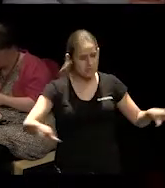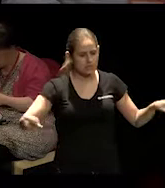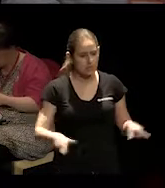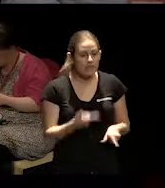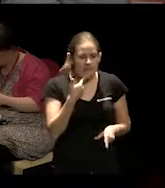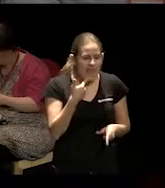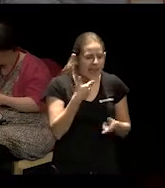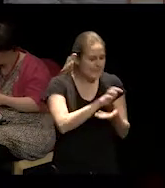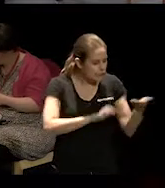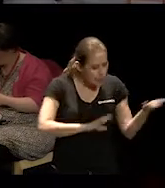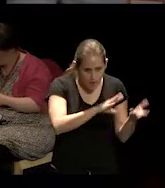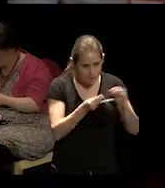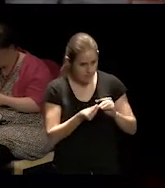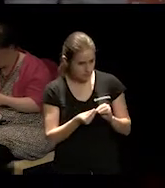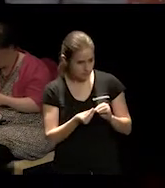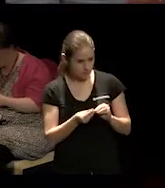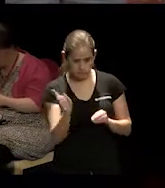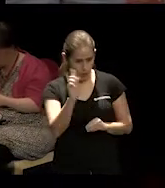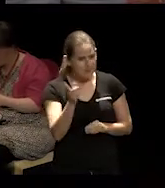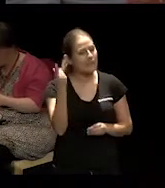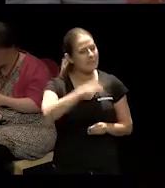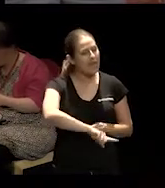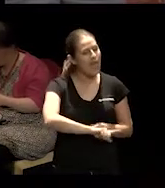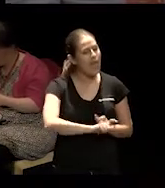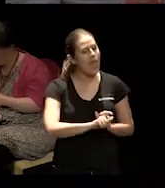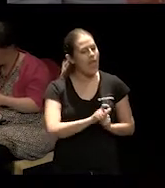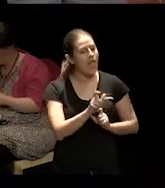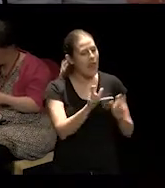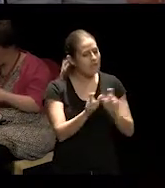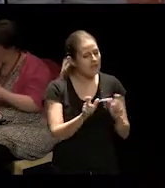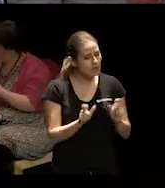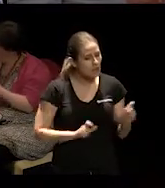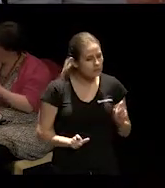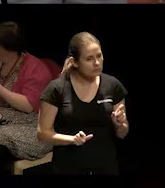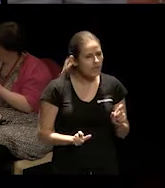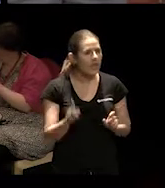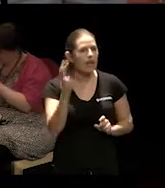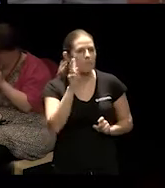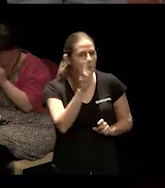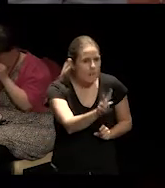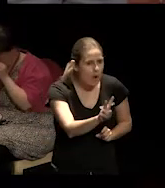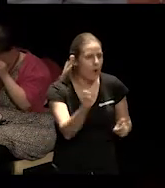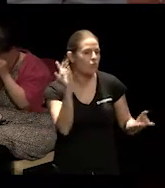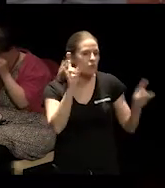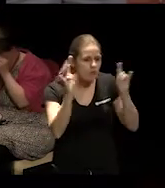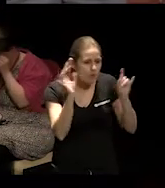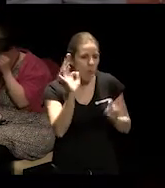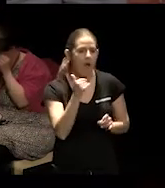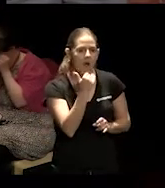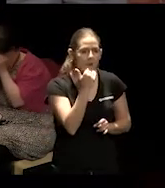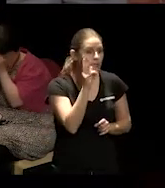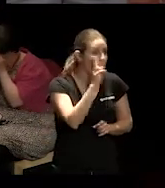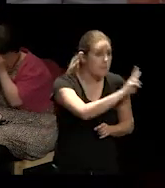tiene que transmitir los elementos suprasegmentales y los sonidos que ocurren en escena, que todos los demás los